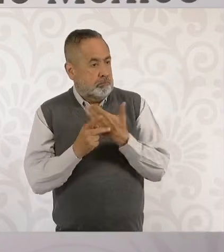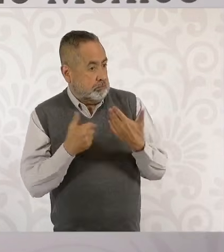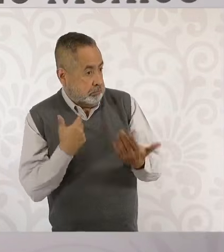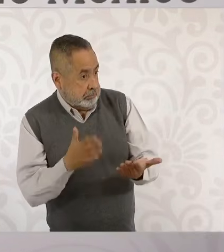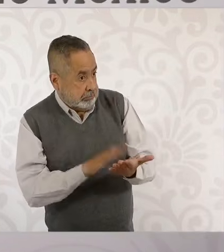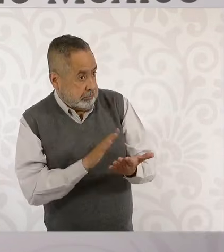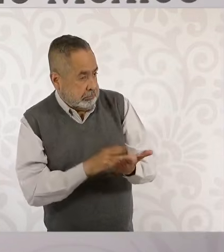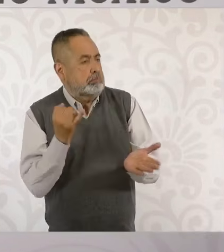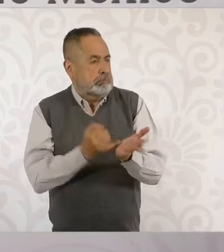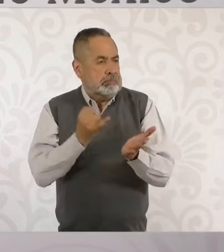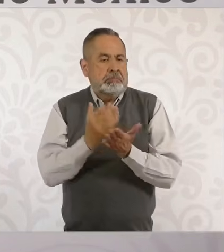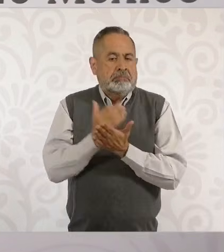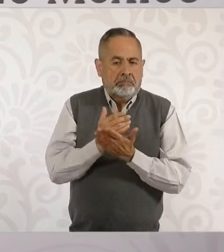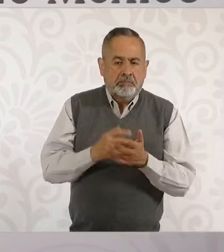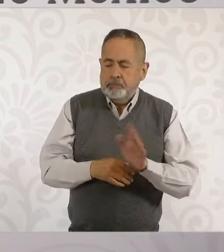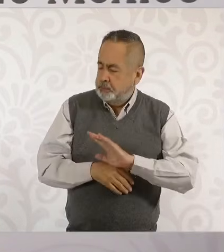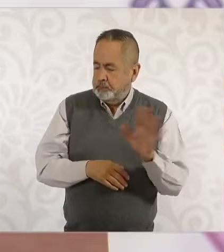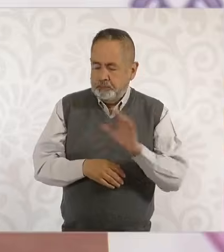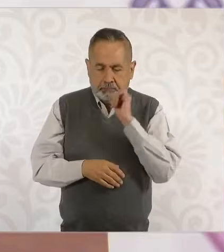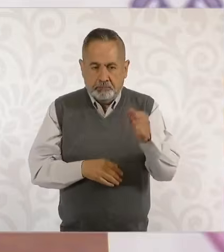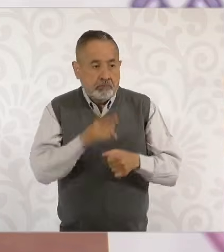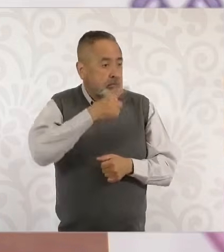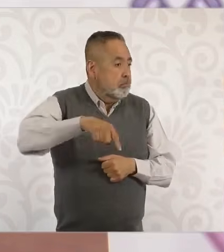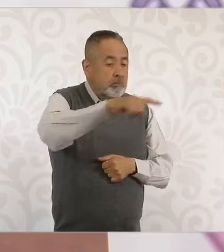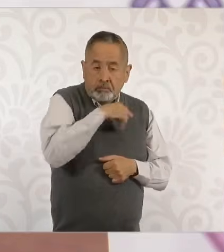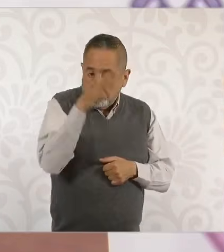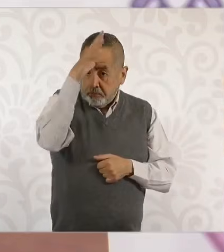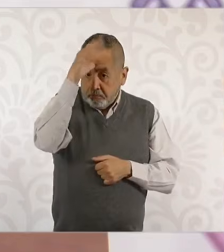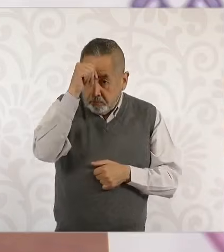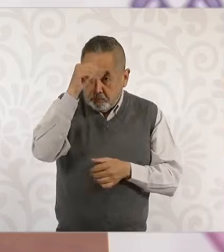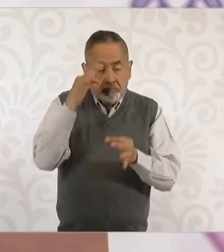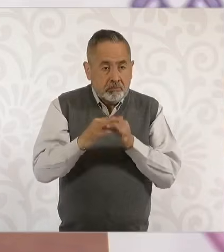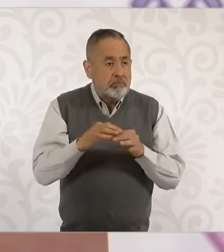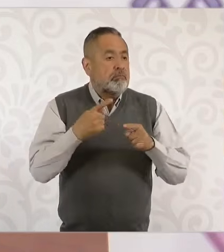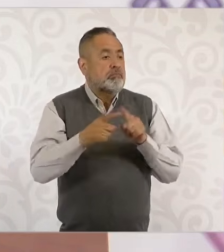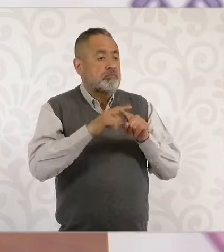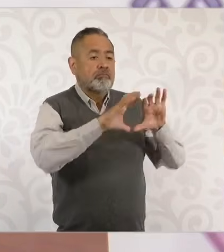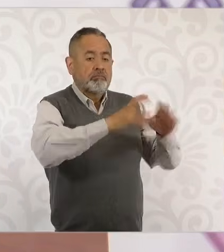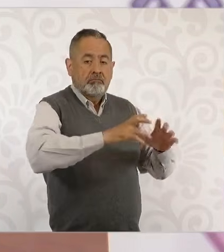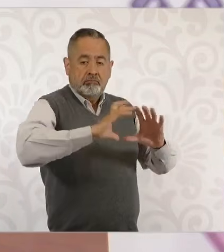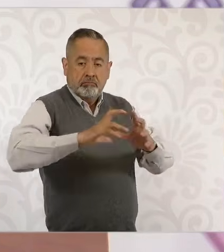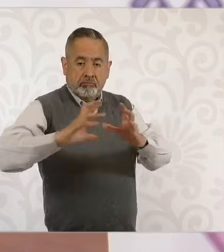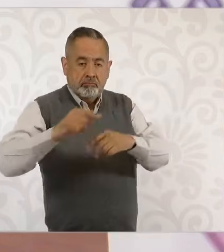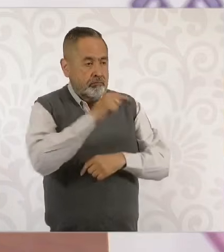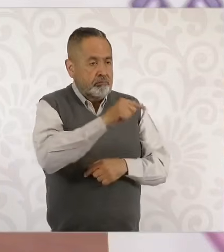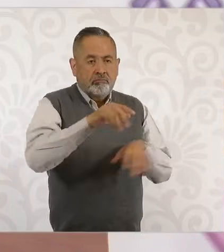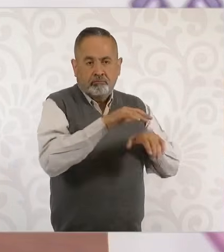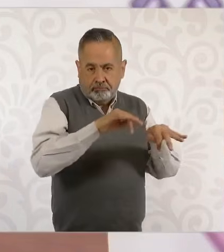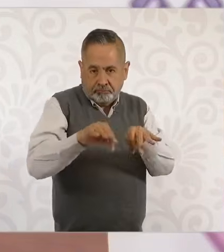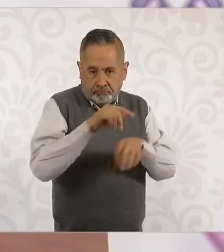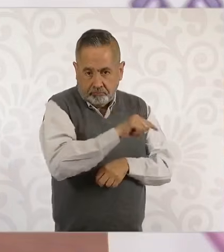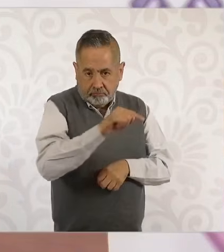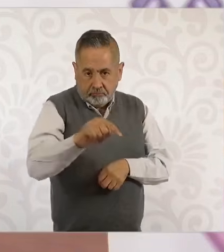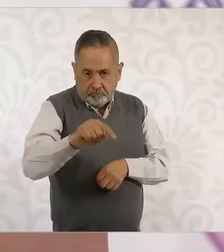La reforma fue aprobada por consenso, participaron todas las cámaras y es gradual, de